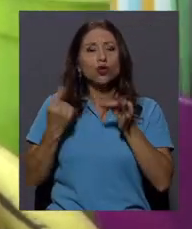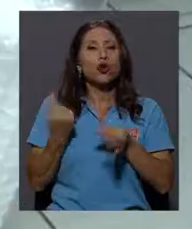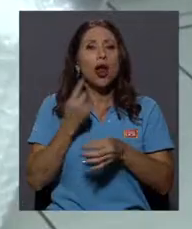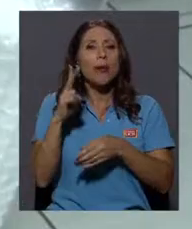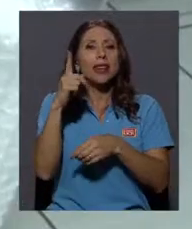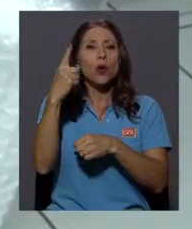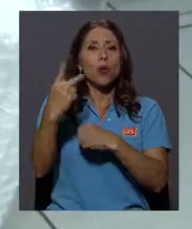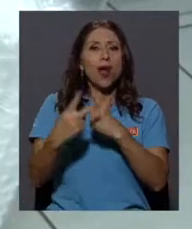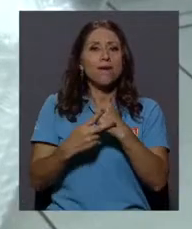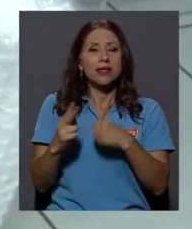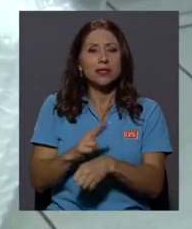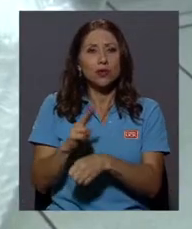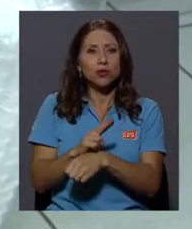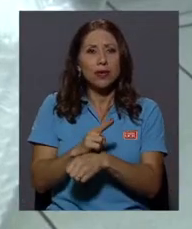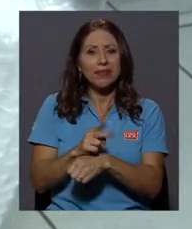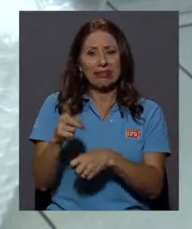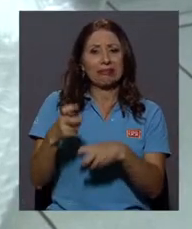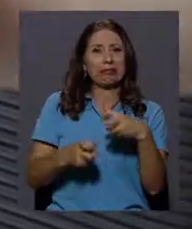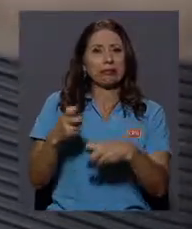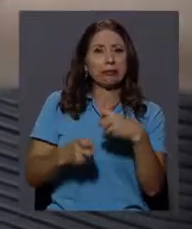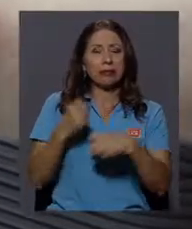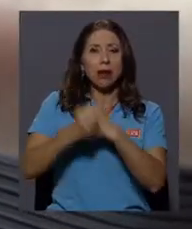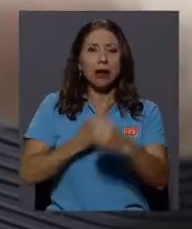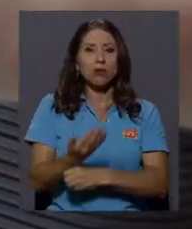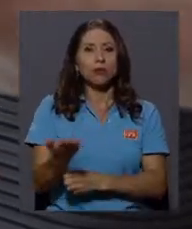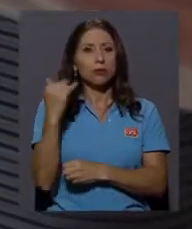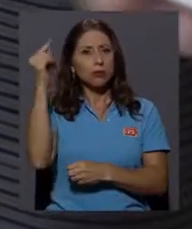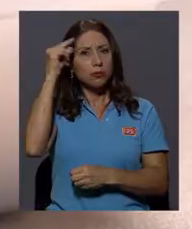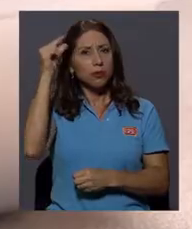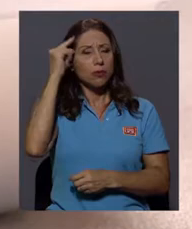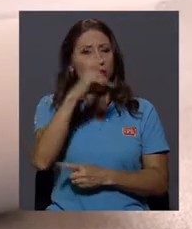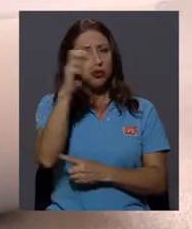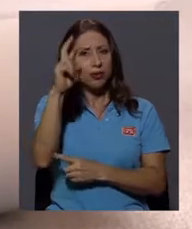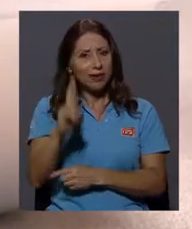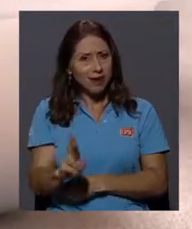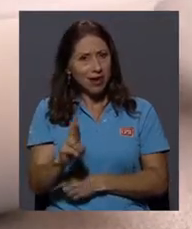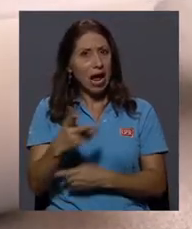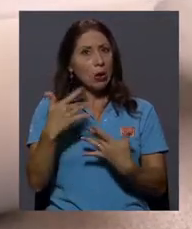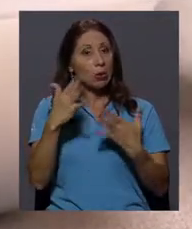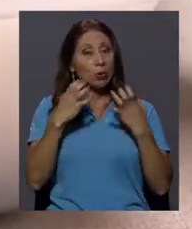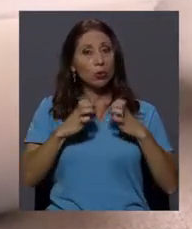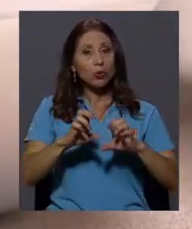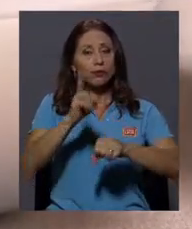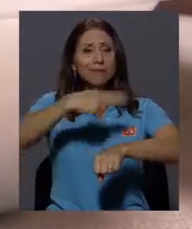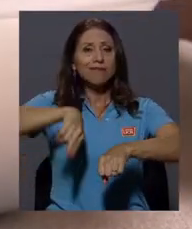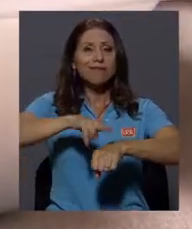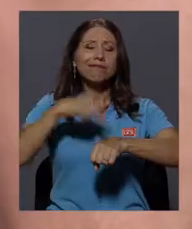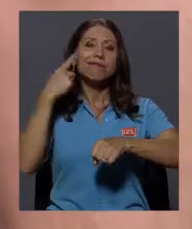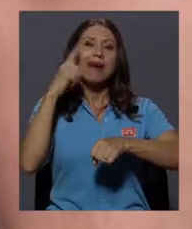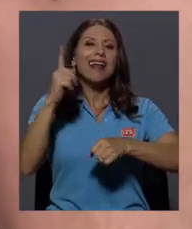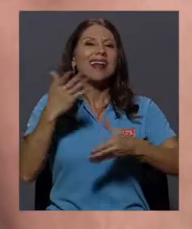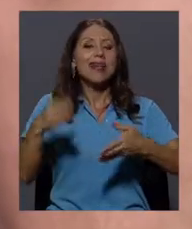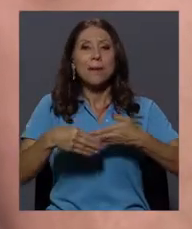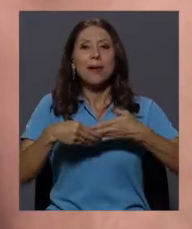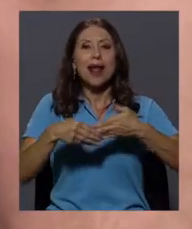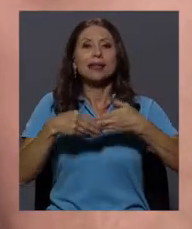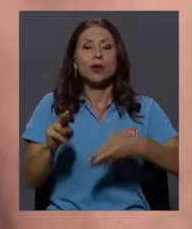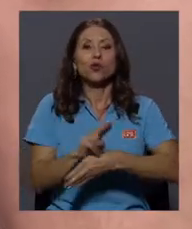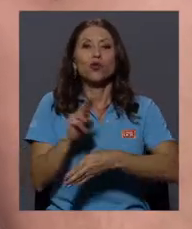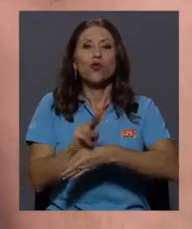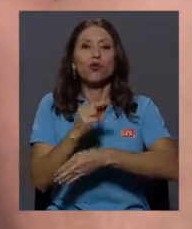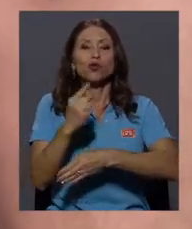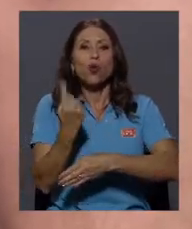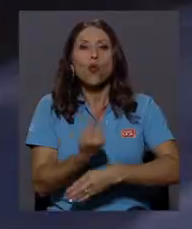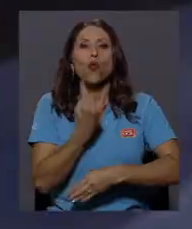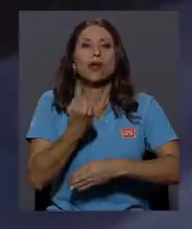ante esta problemática el año anterior el gobierno de costa rica- lanza la estrategia nacional para la sustitución de plásticos de un